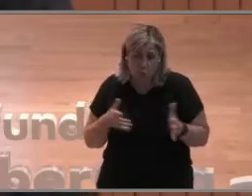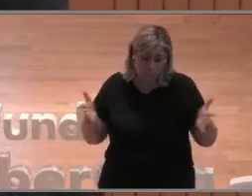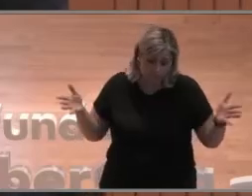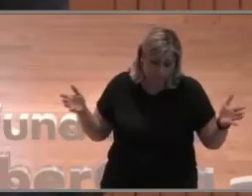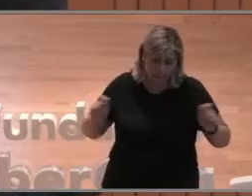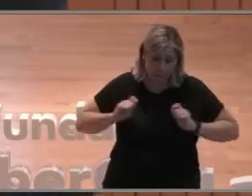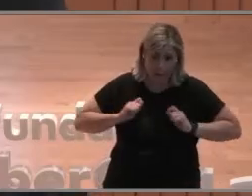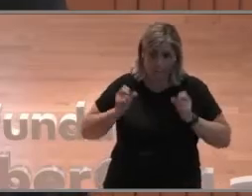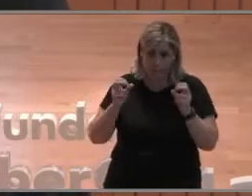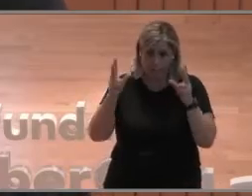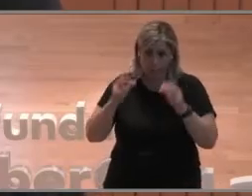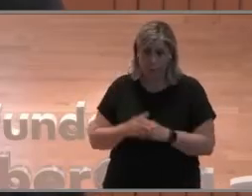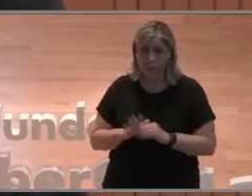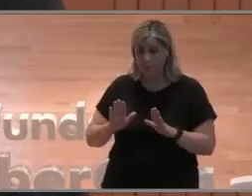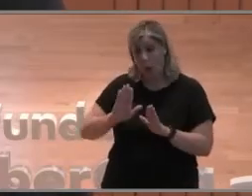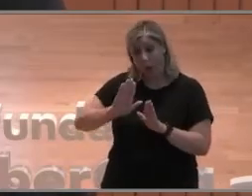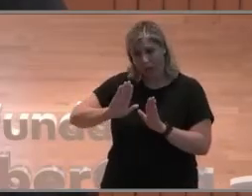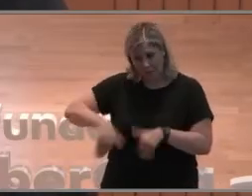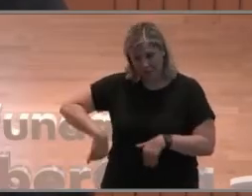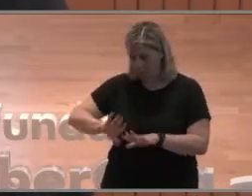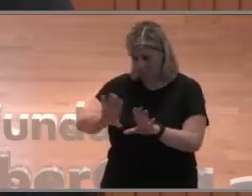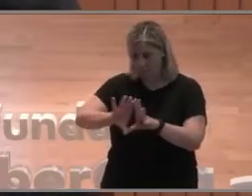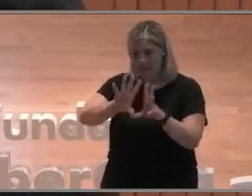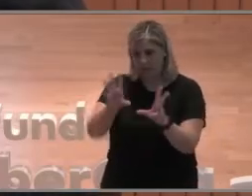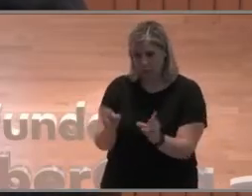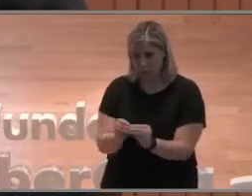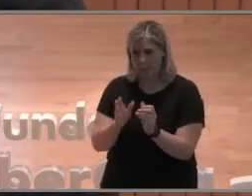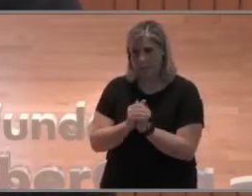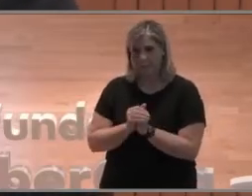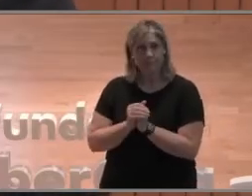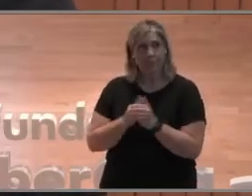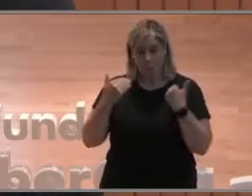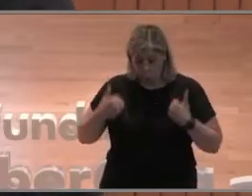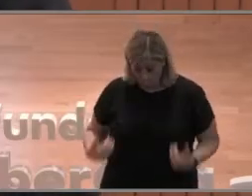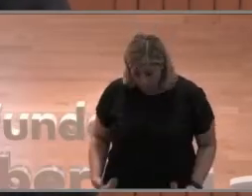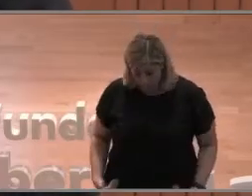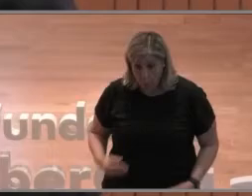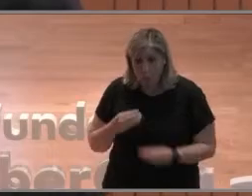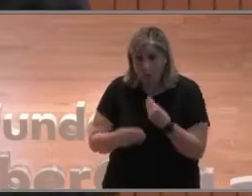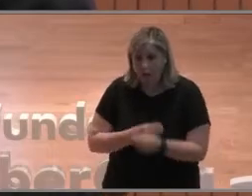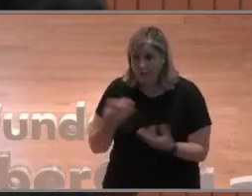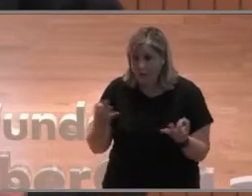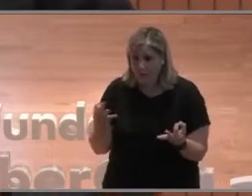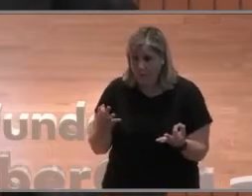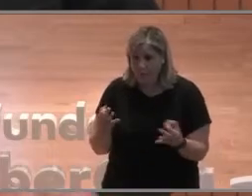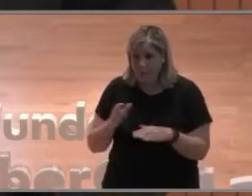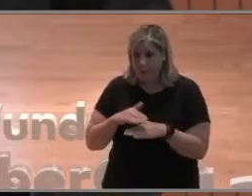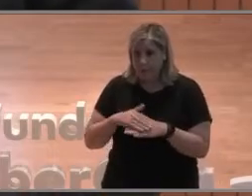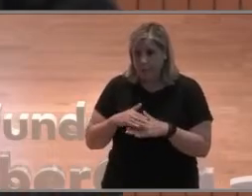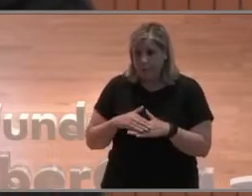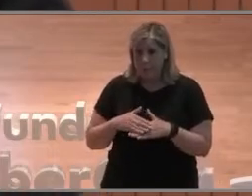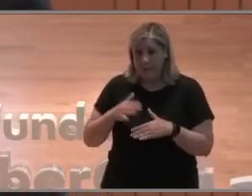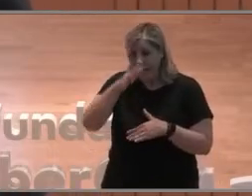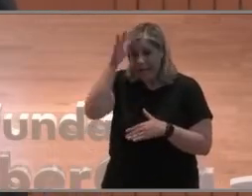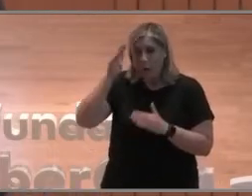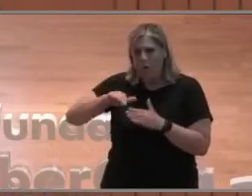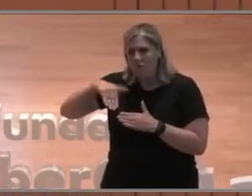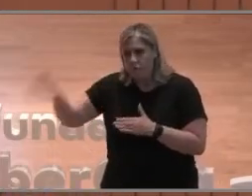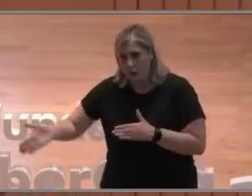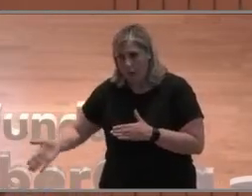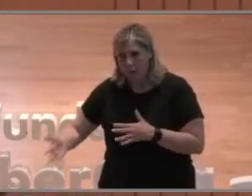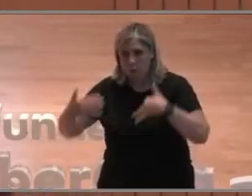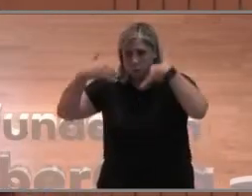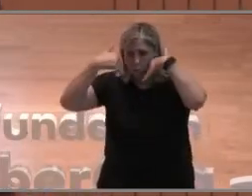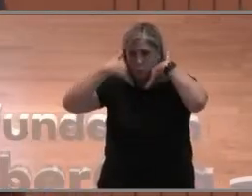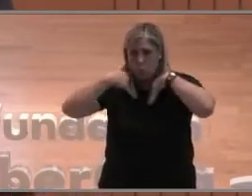al final, en resumen, ¿qué hace nuestro organismo para eliminar calor?